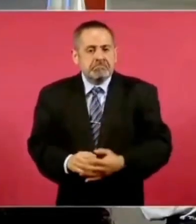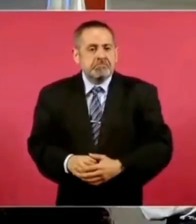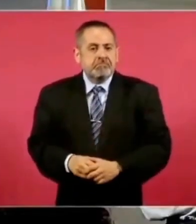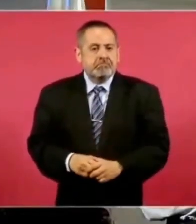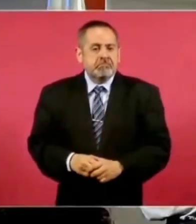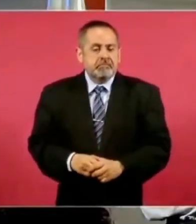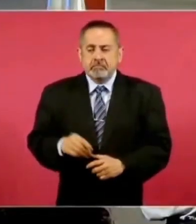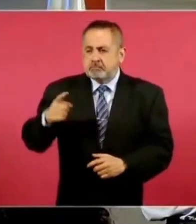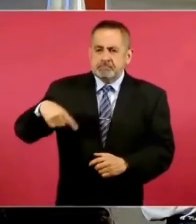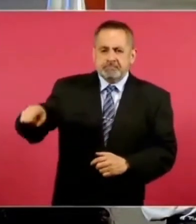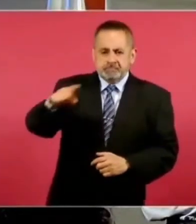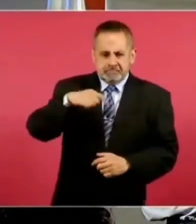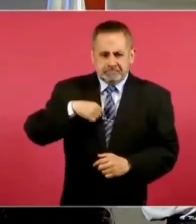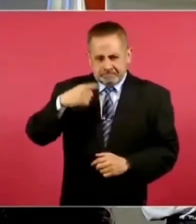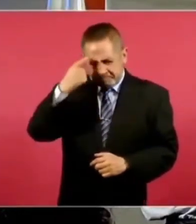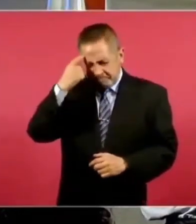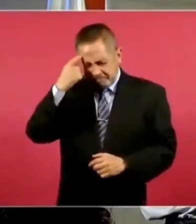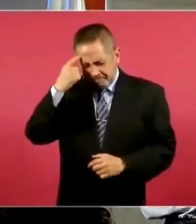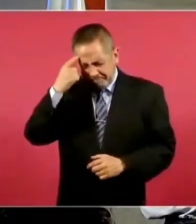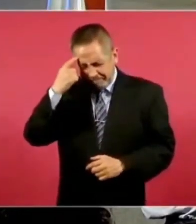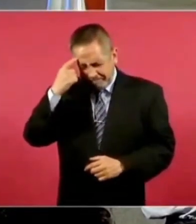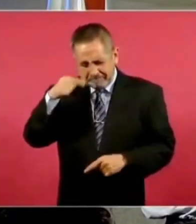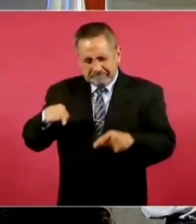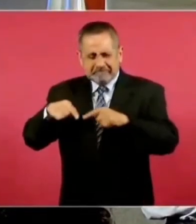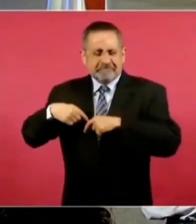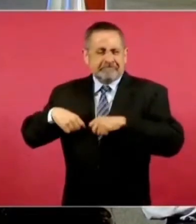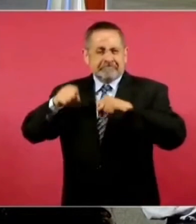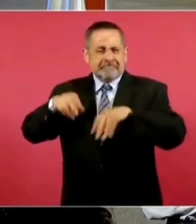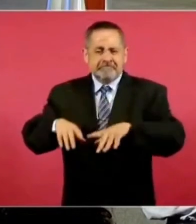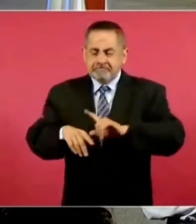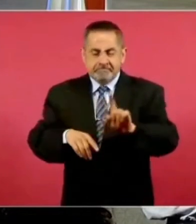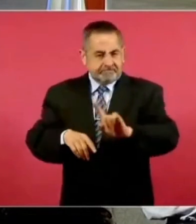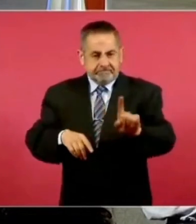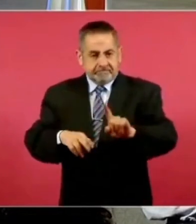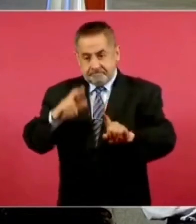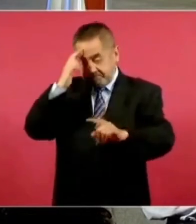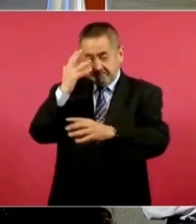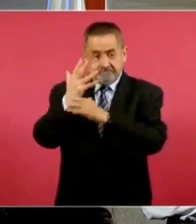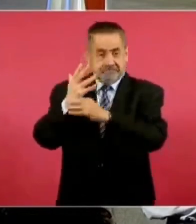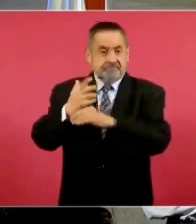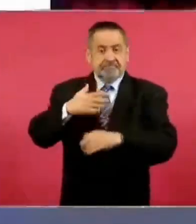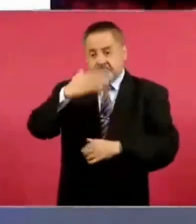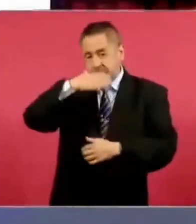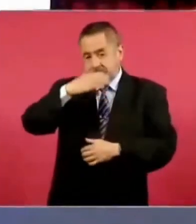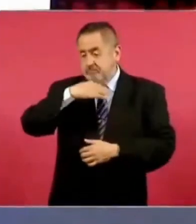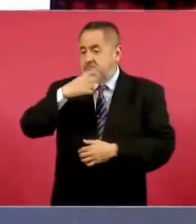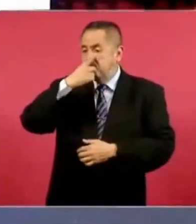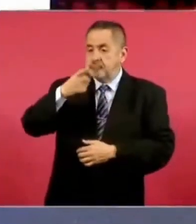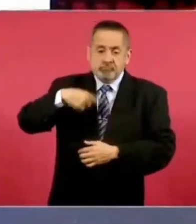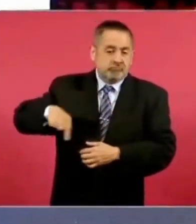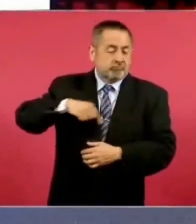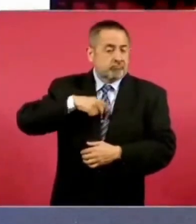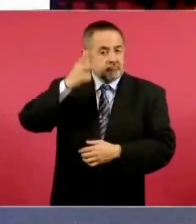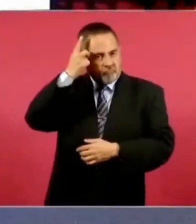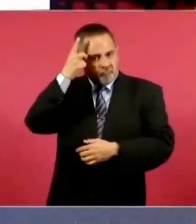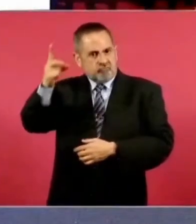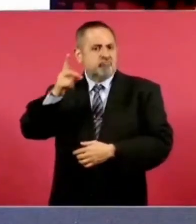Ni un paso atrás fue la consigna de don Lázaro Cárdenas del Río al nacionalizar nuestro